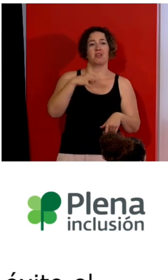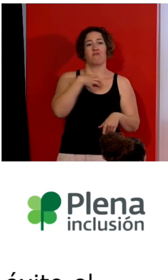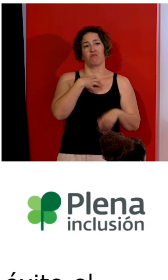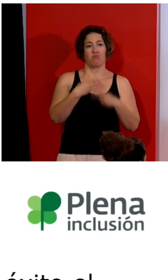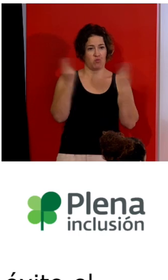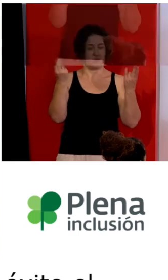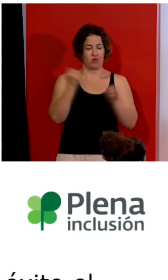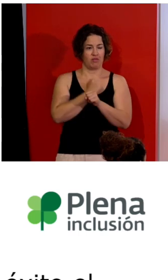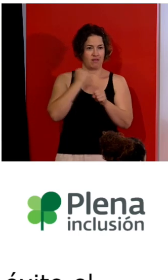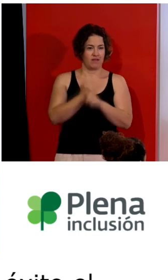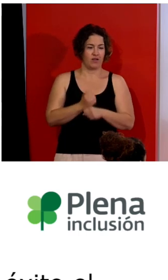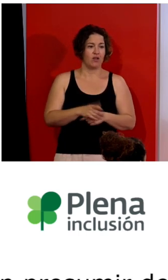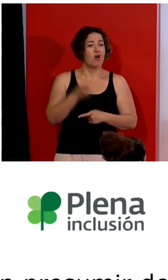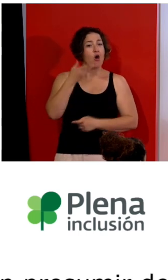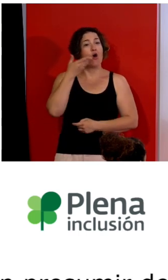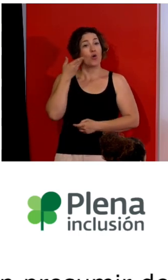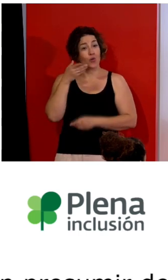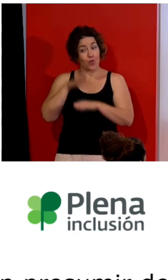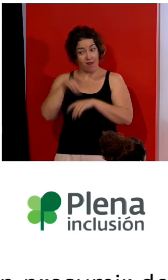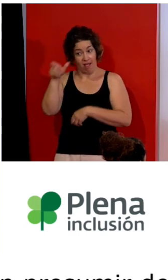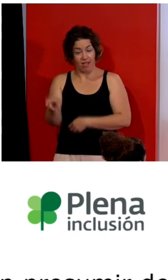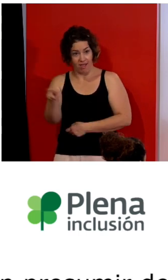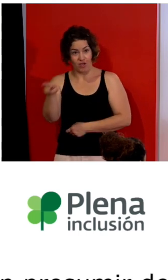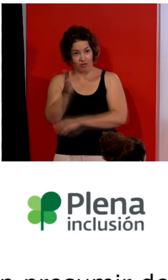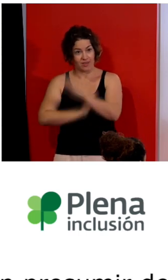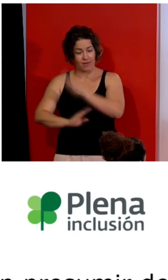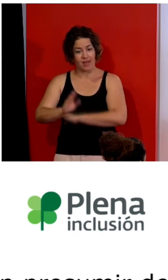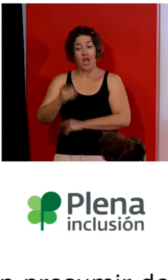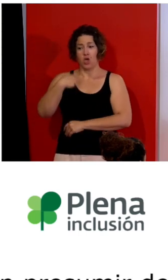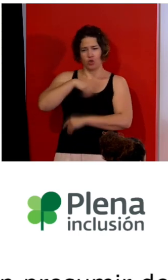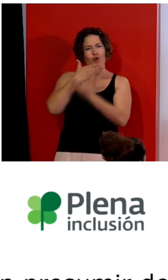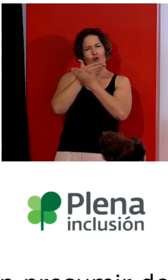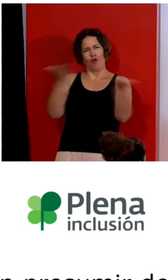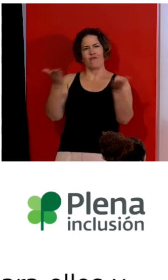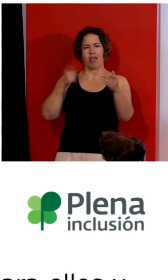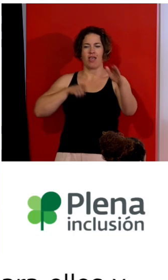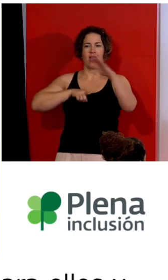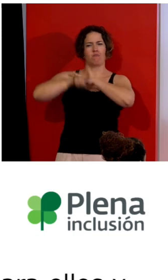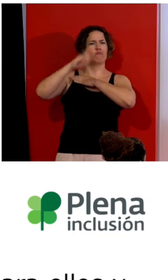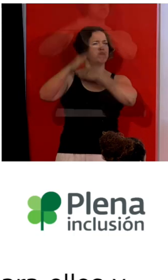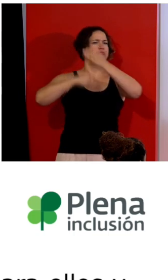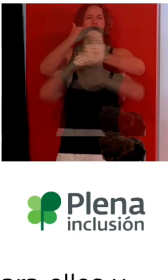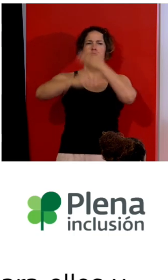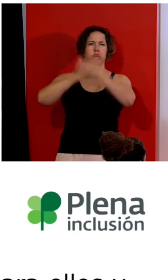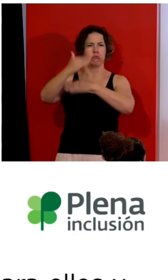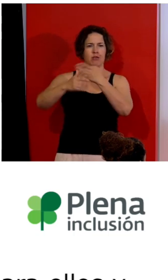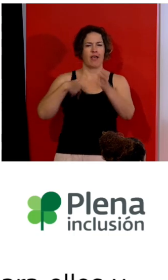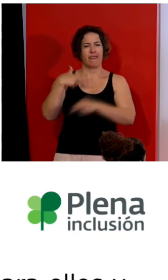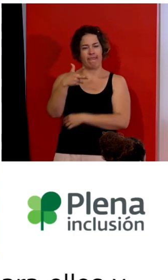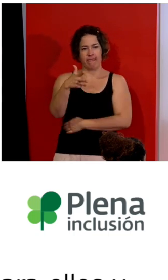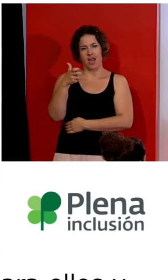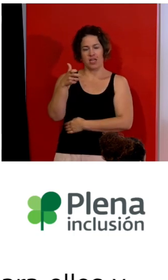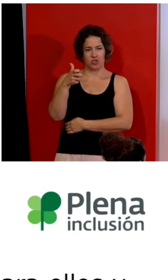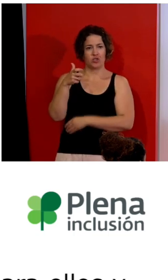públicos. Un orgullo para ellos y también para todos los que creemos en el avance imparable de los derechos y